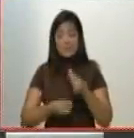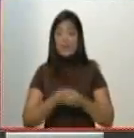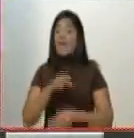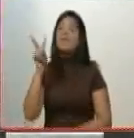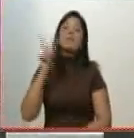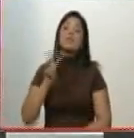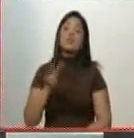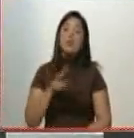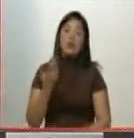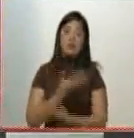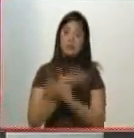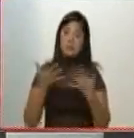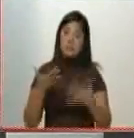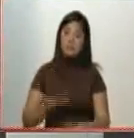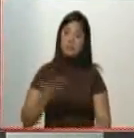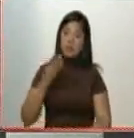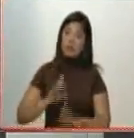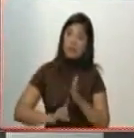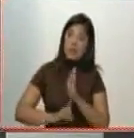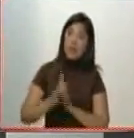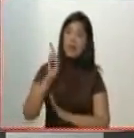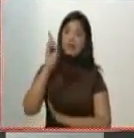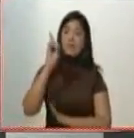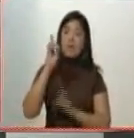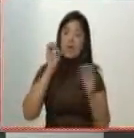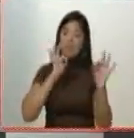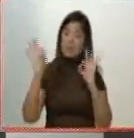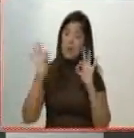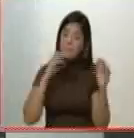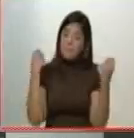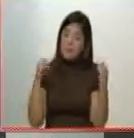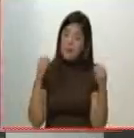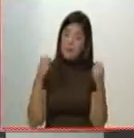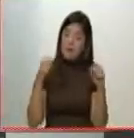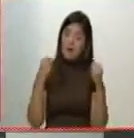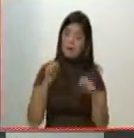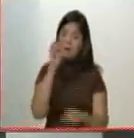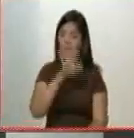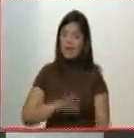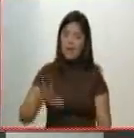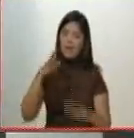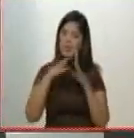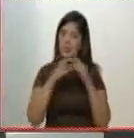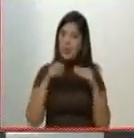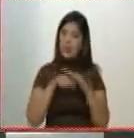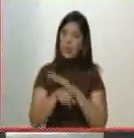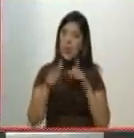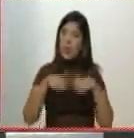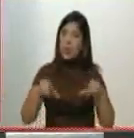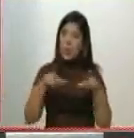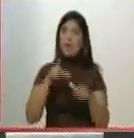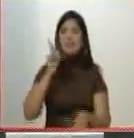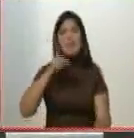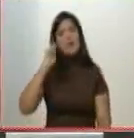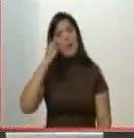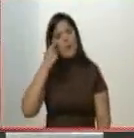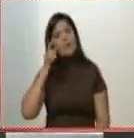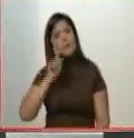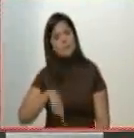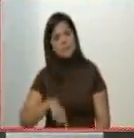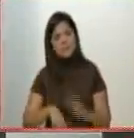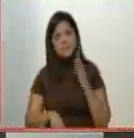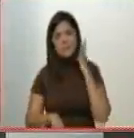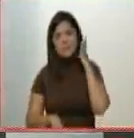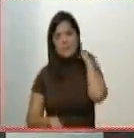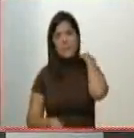en alto, habla también de ese crecimiento de preparación que han tenido en toda y cada una de las instalaciones. También recordemos que no solamente